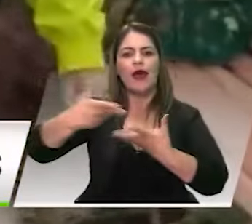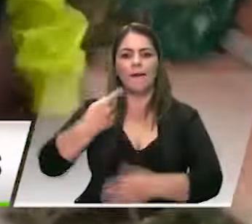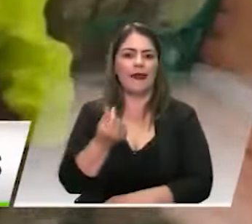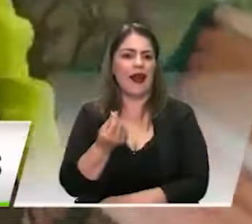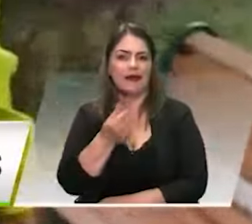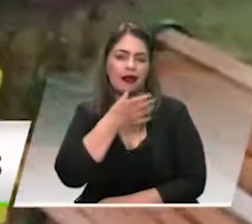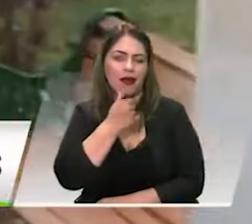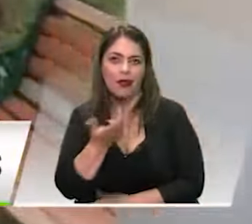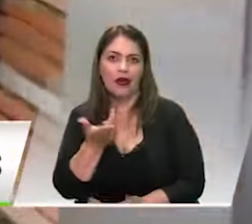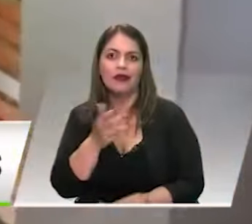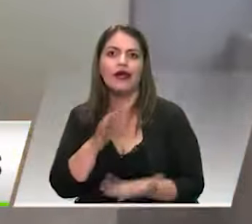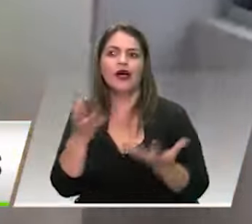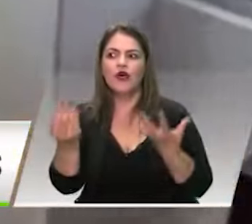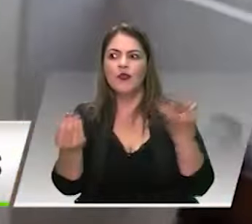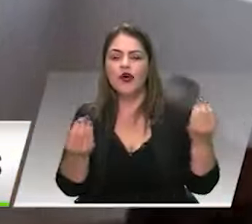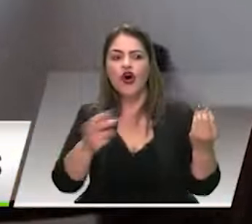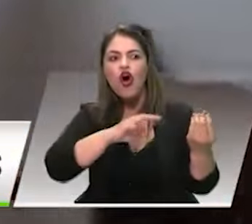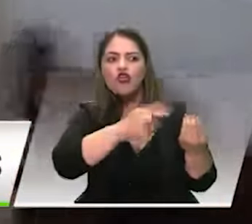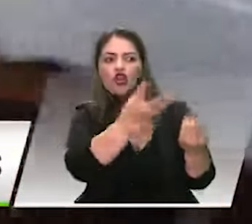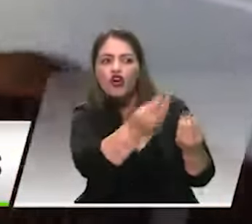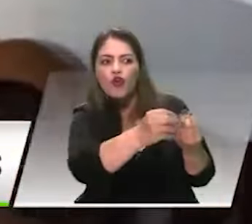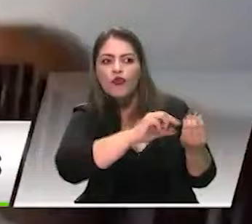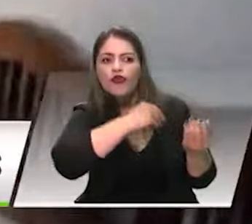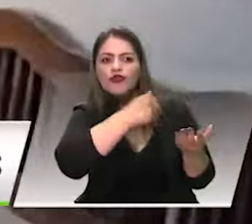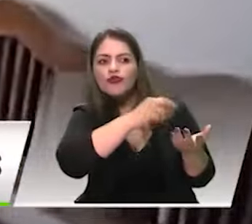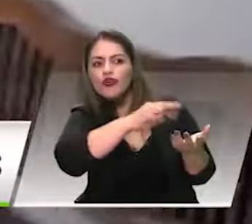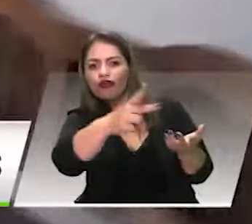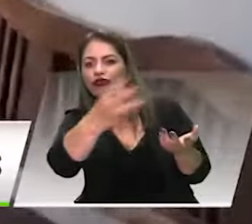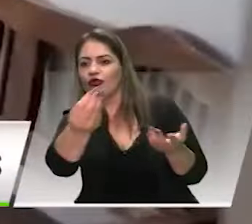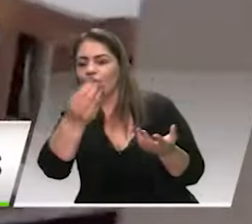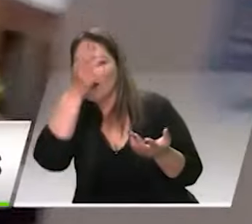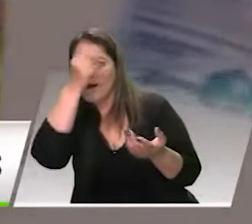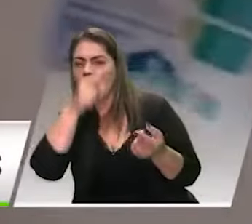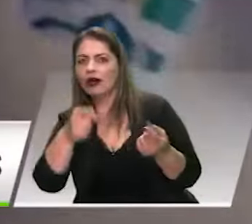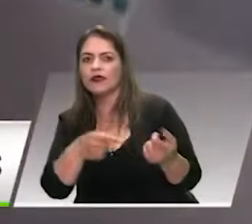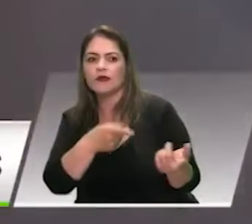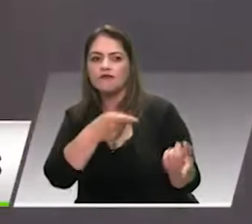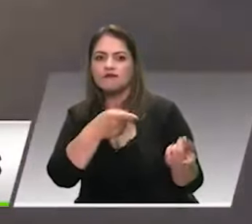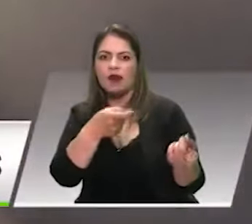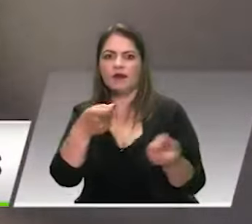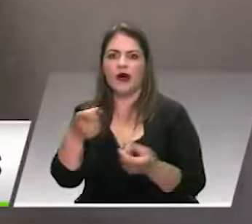de grupos armados organizados residuales y quienes al parecer fueron designados